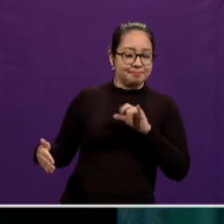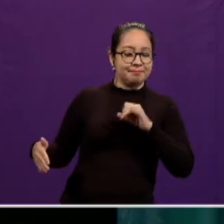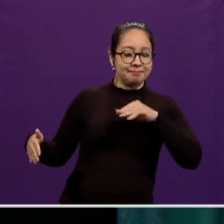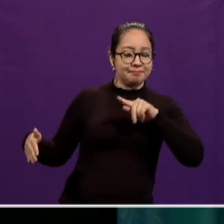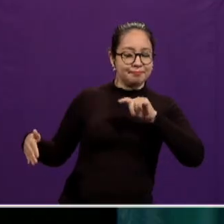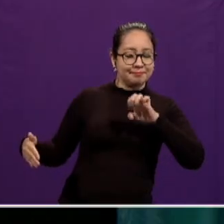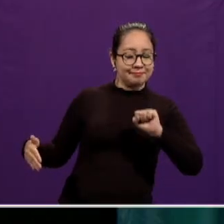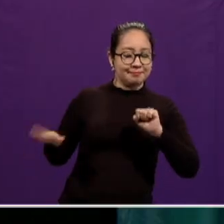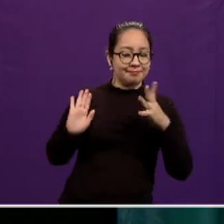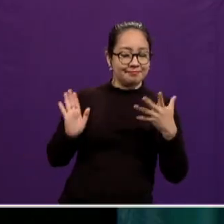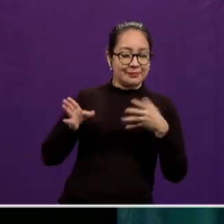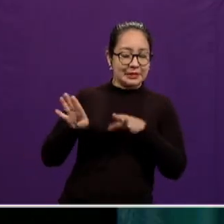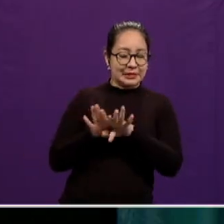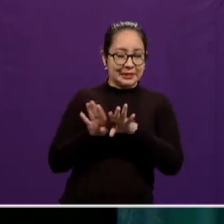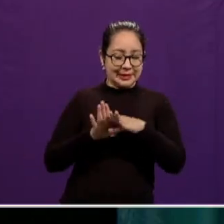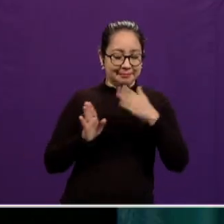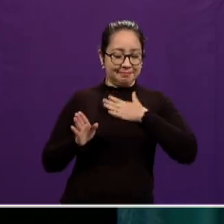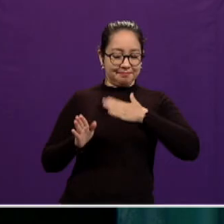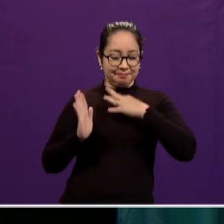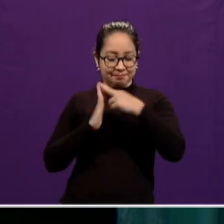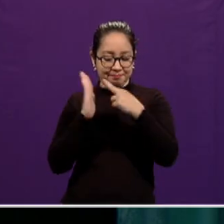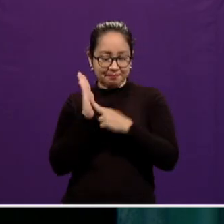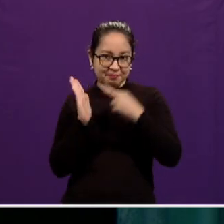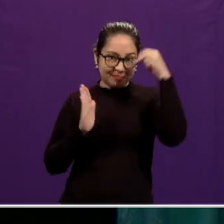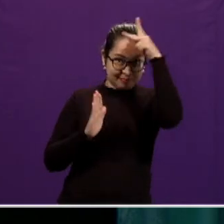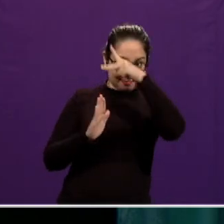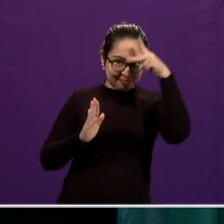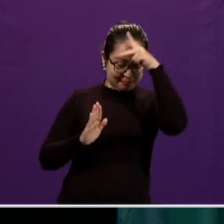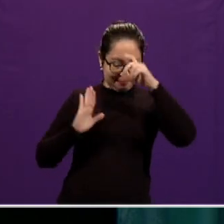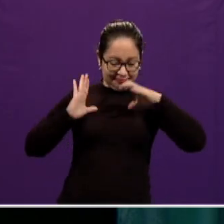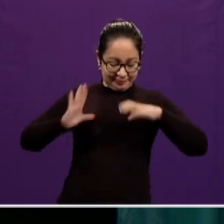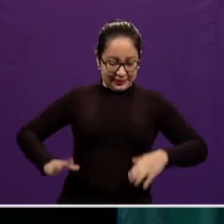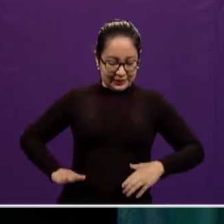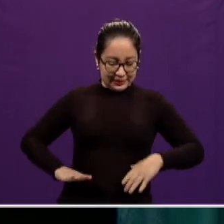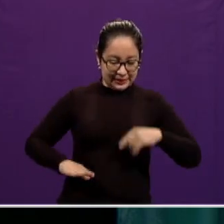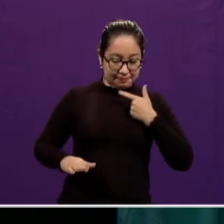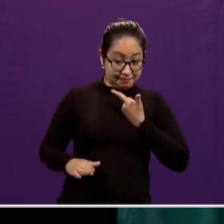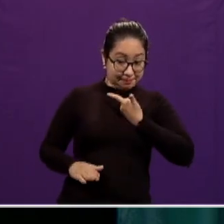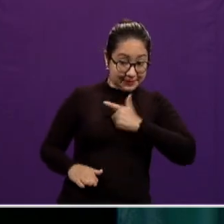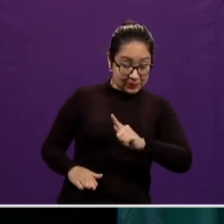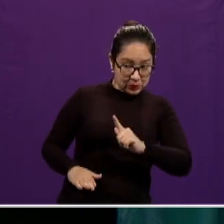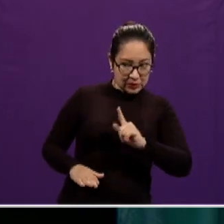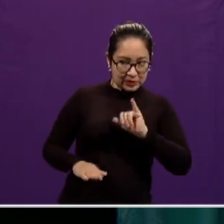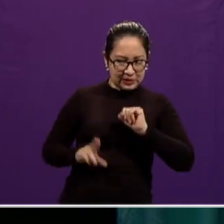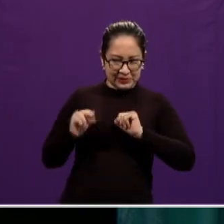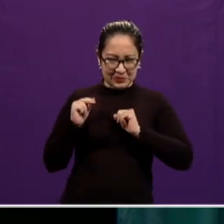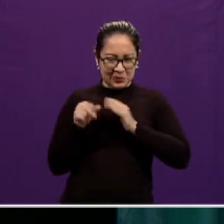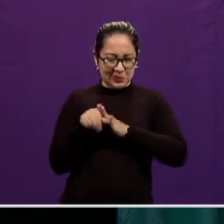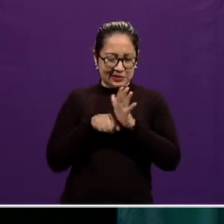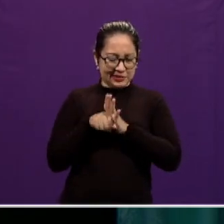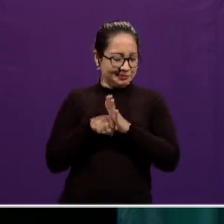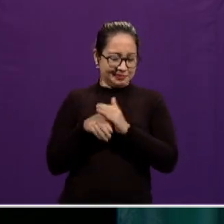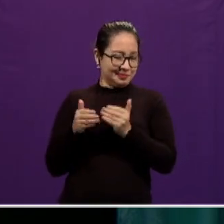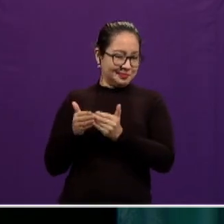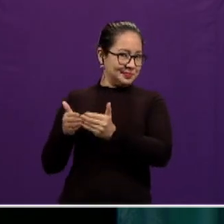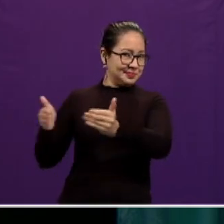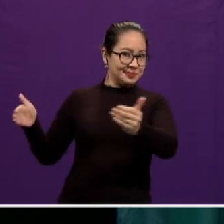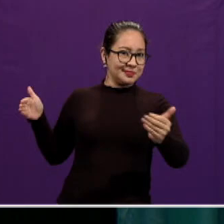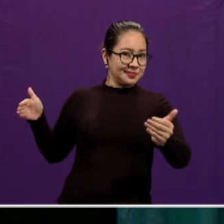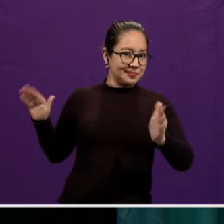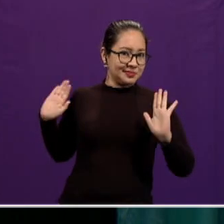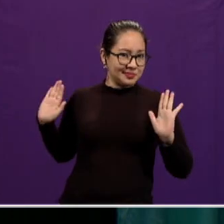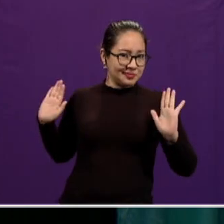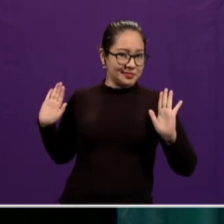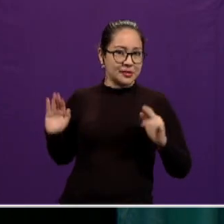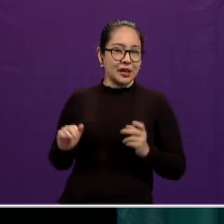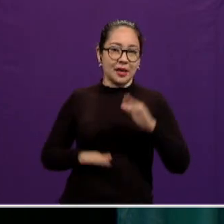reglas tanto psicológicas, físicas, etcétera, ¿no? Es que sí me gusta y que no me gusta y hasta dónde, ¿no? Pero no los conocemos,